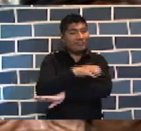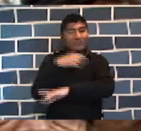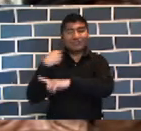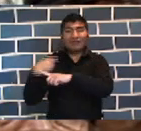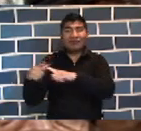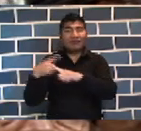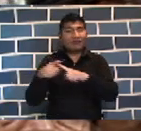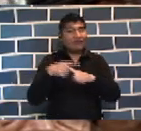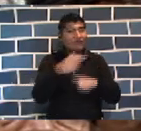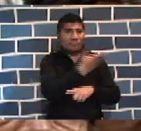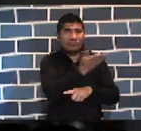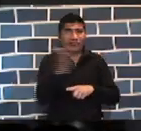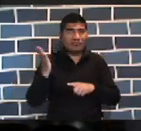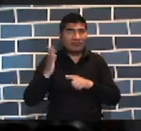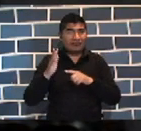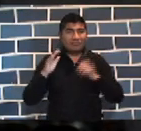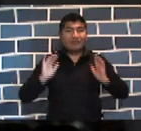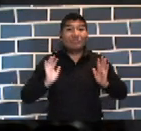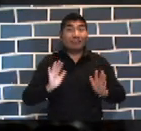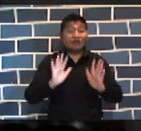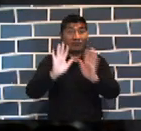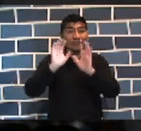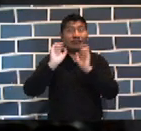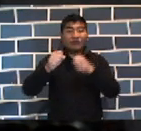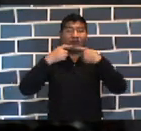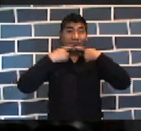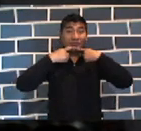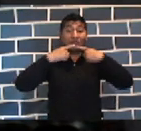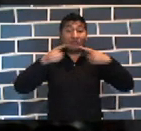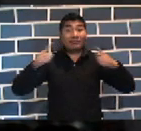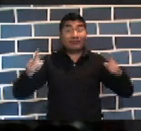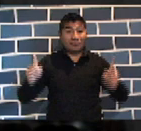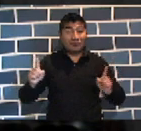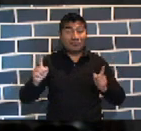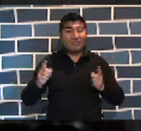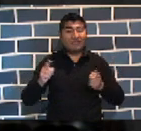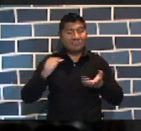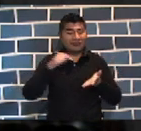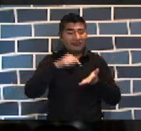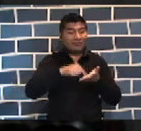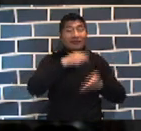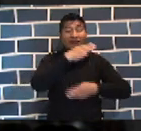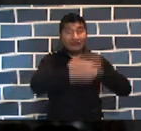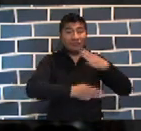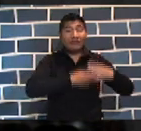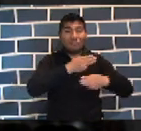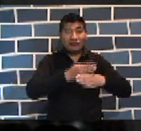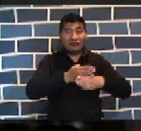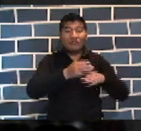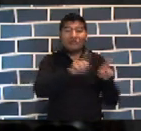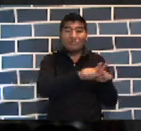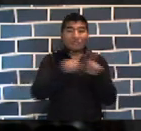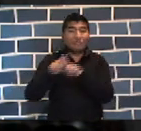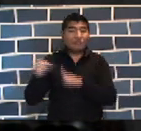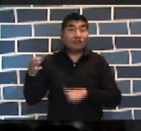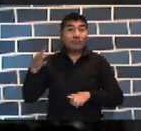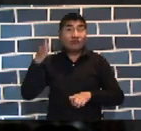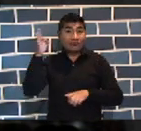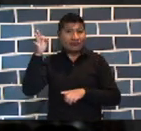otra dignidad que pueda mencionarse tanto en este mundo como en el futuro.